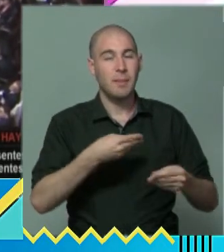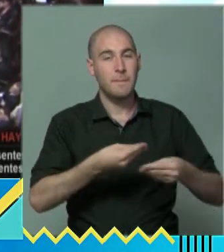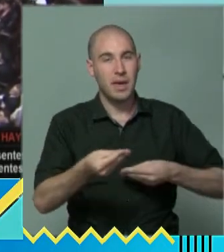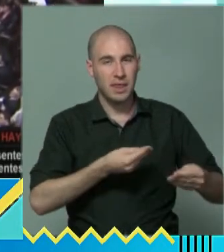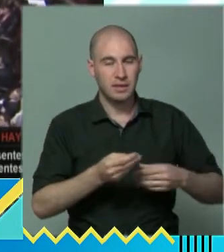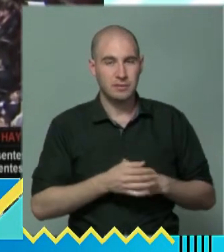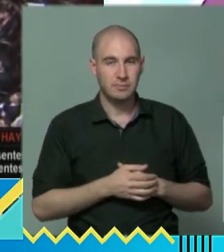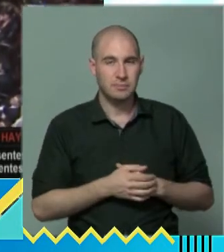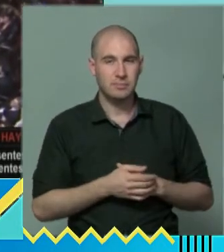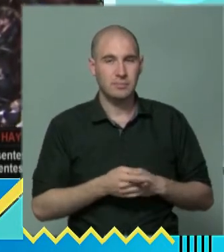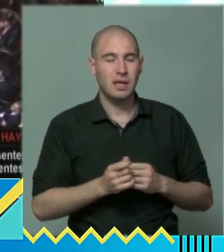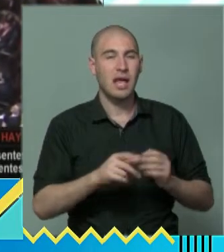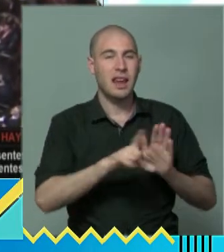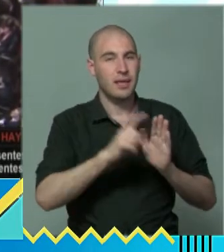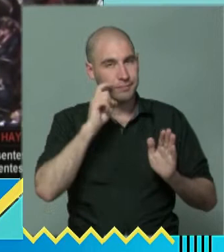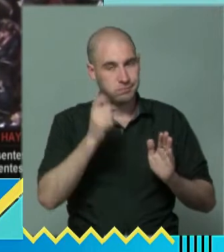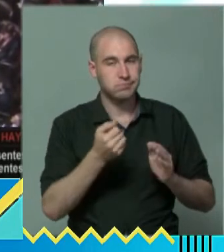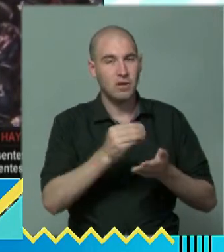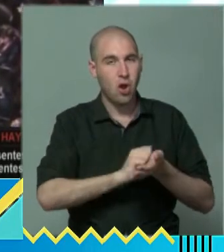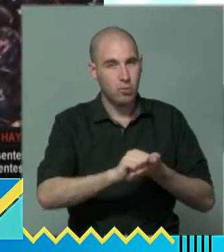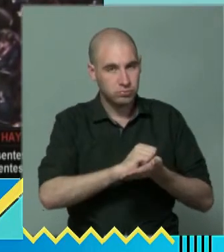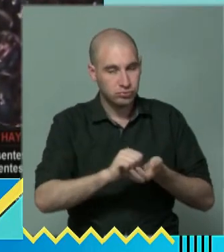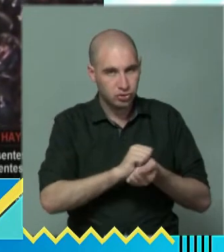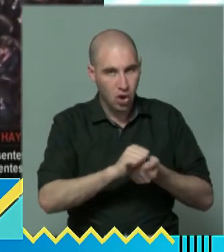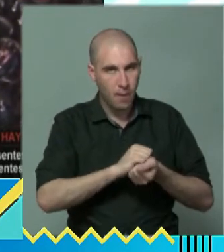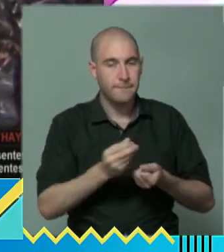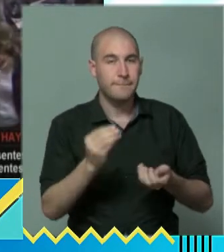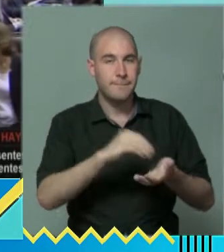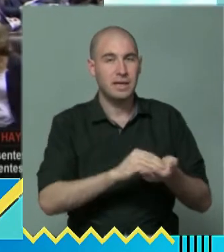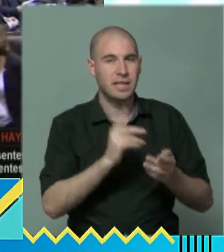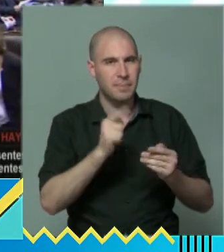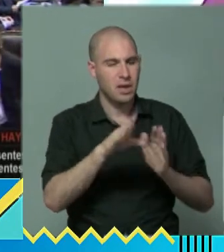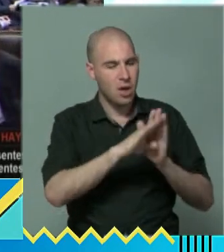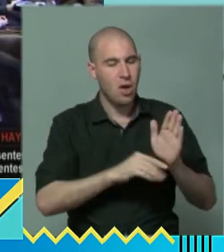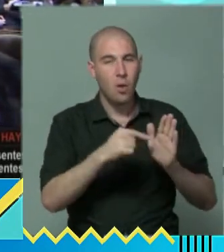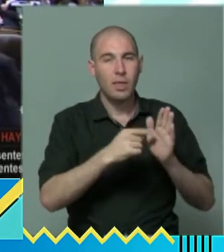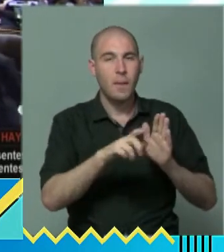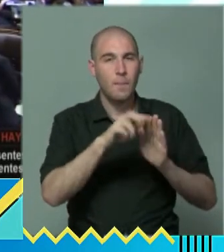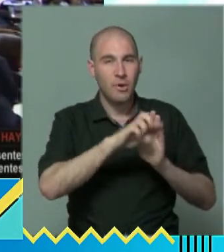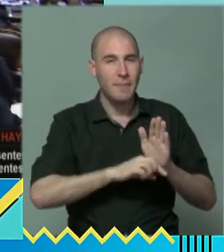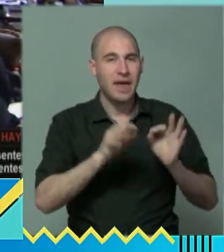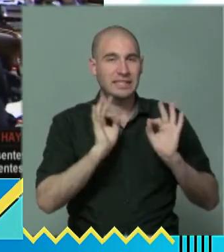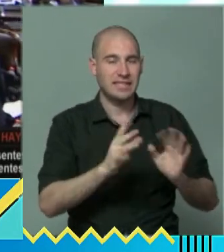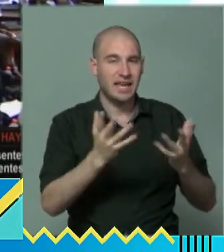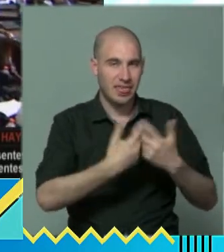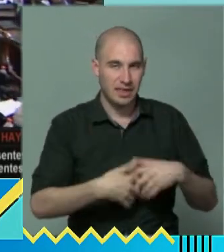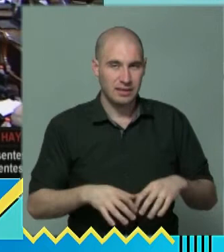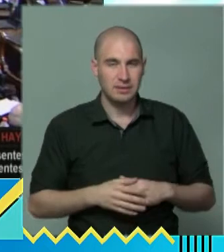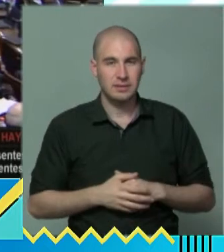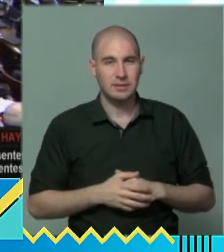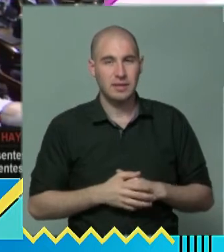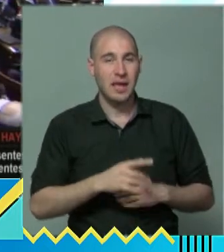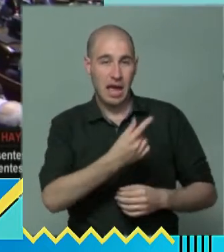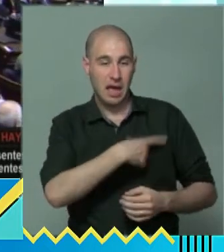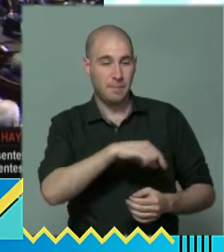todos los delitos de corrupción, sino también fundamentalmente al contemplar los programas de integridad. España,